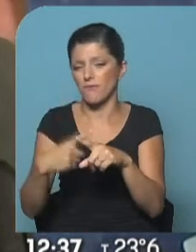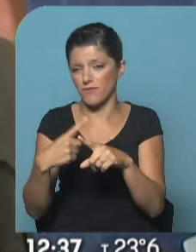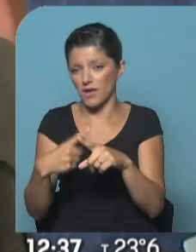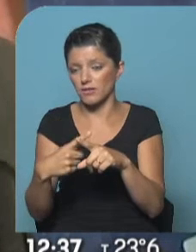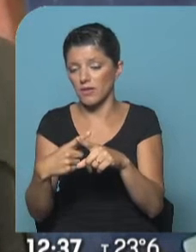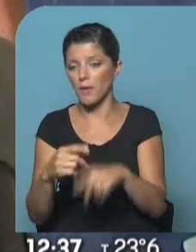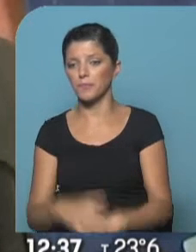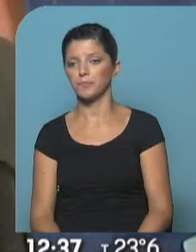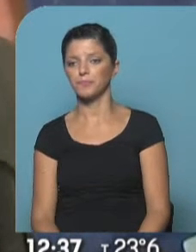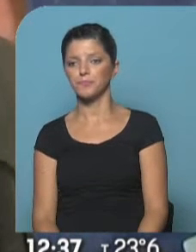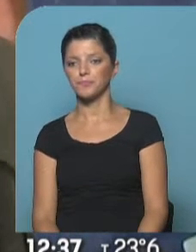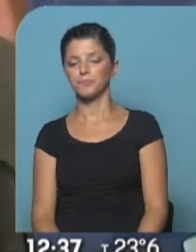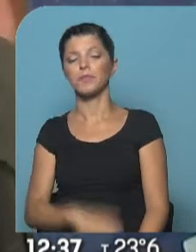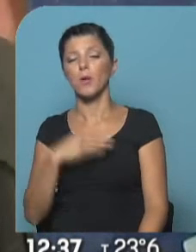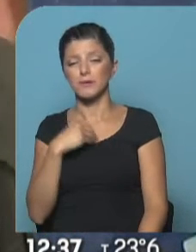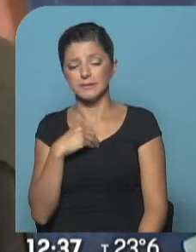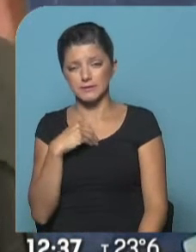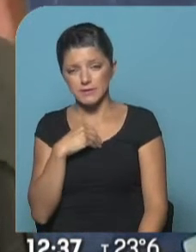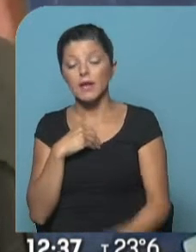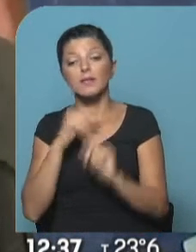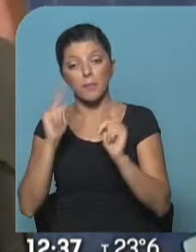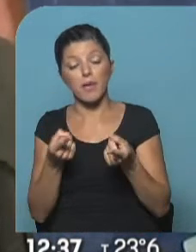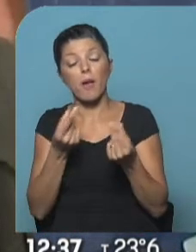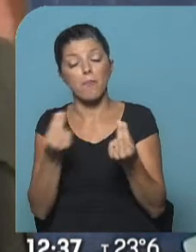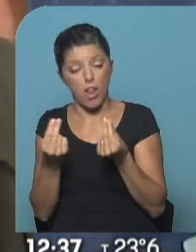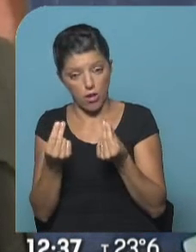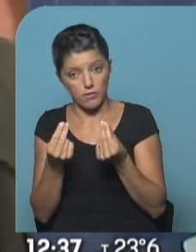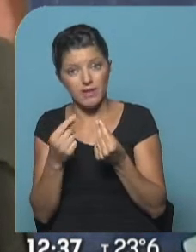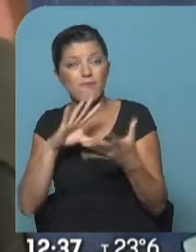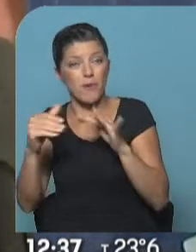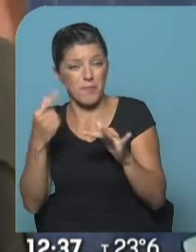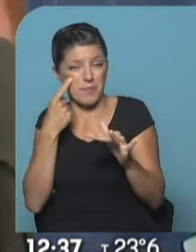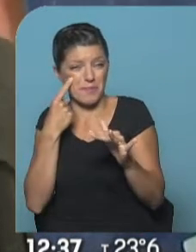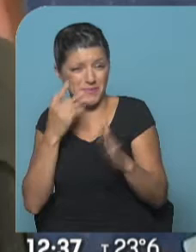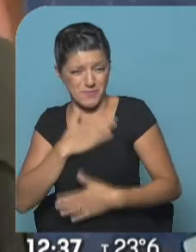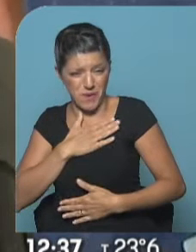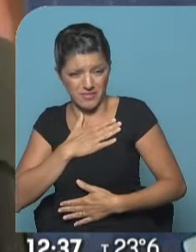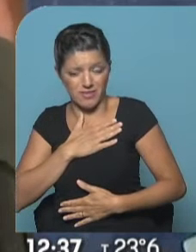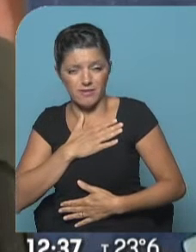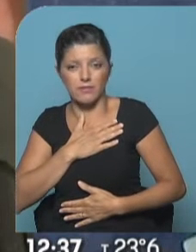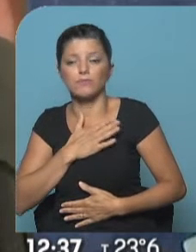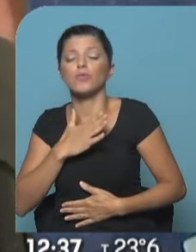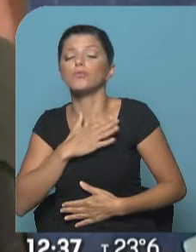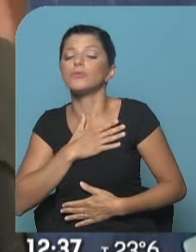estos sentimientos, que son también valores y una forma de vida, queremos hacer un